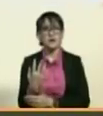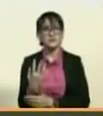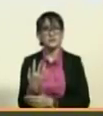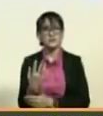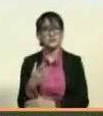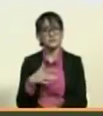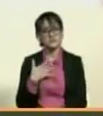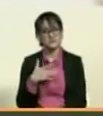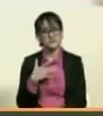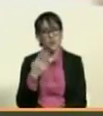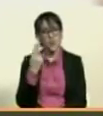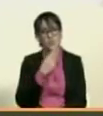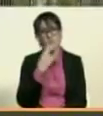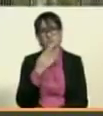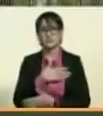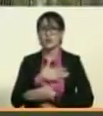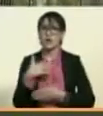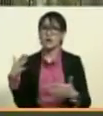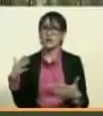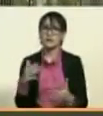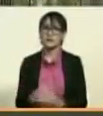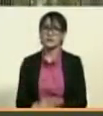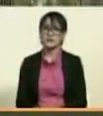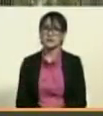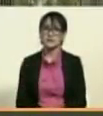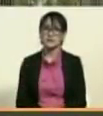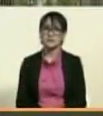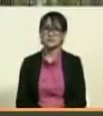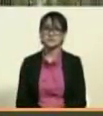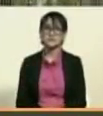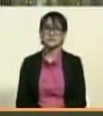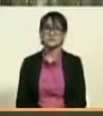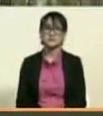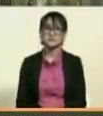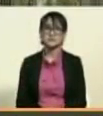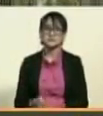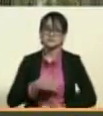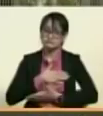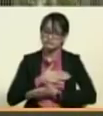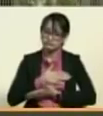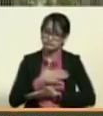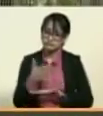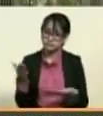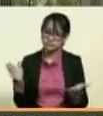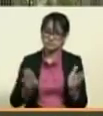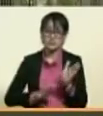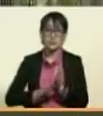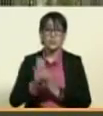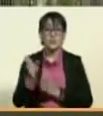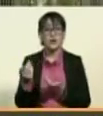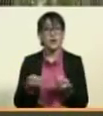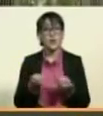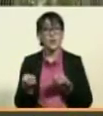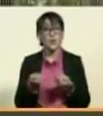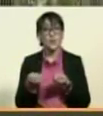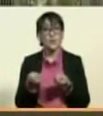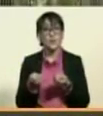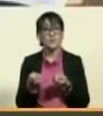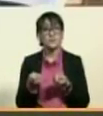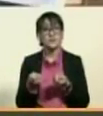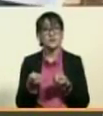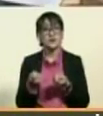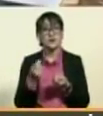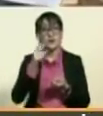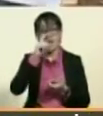un compromiso más grande para abrirle las puertas a la prosperidad económica de estos años